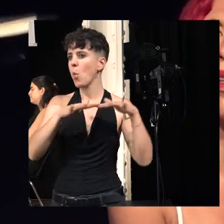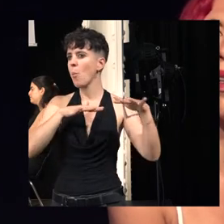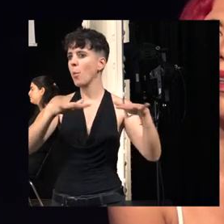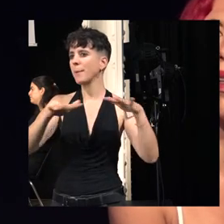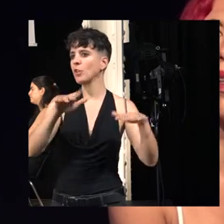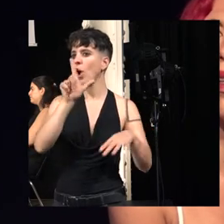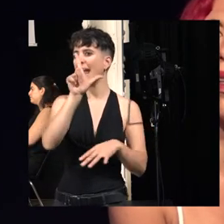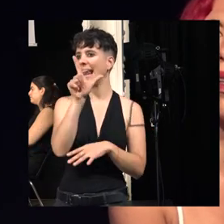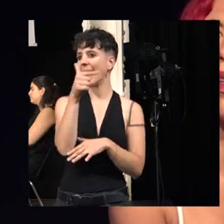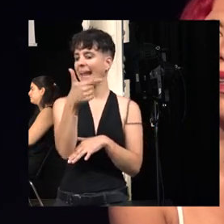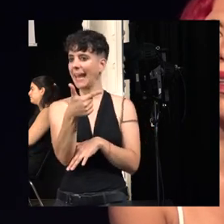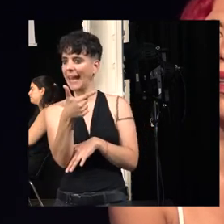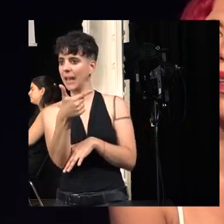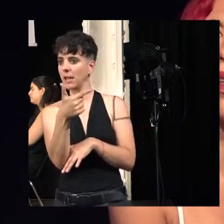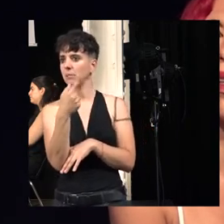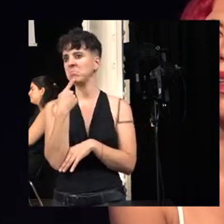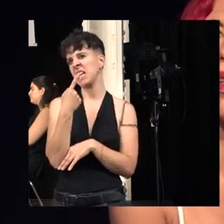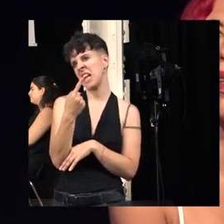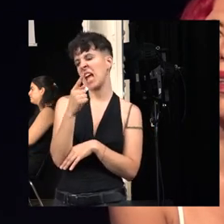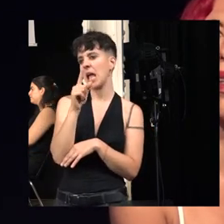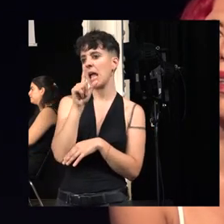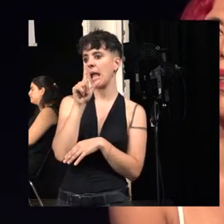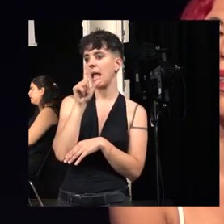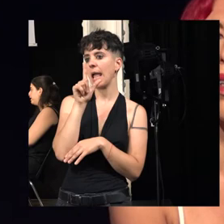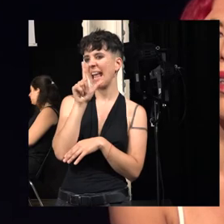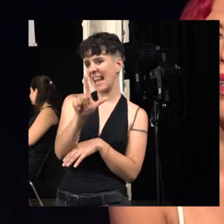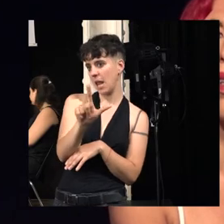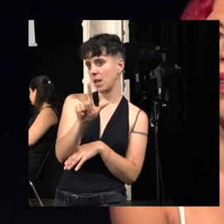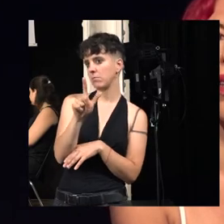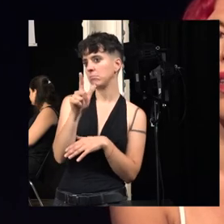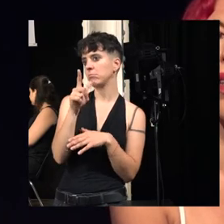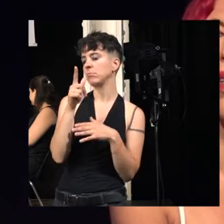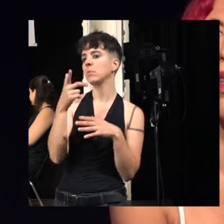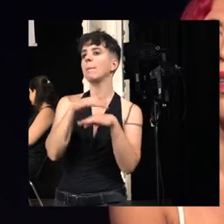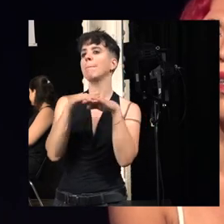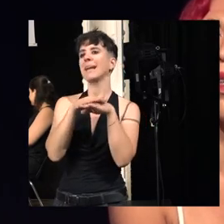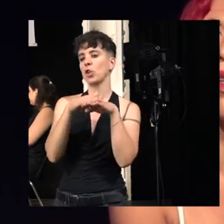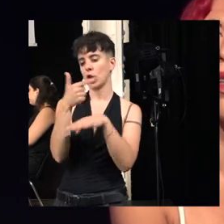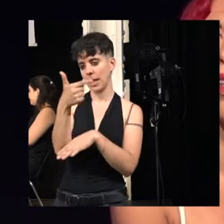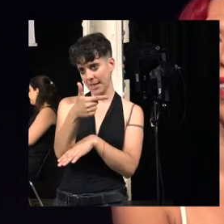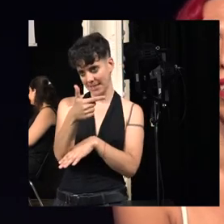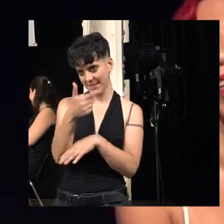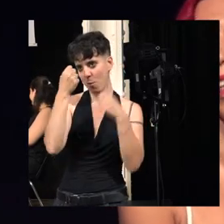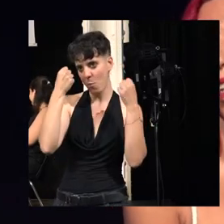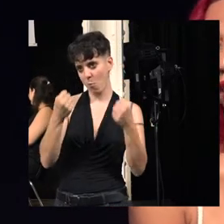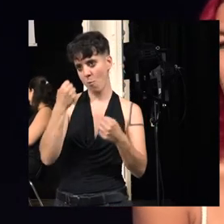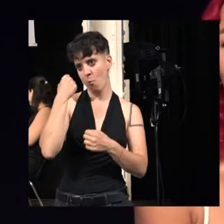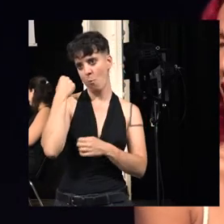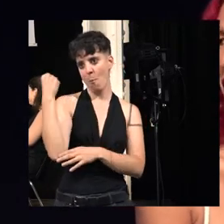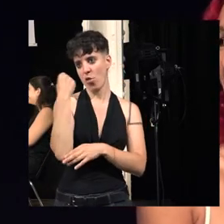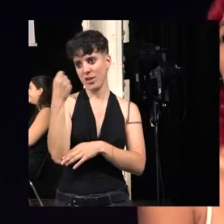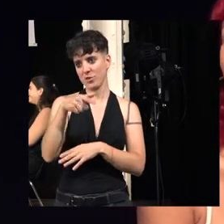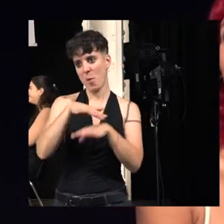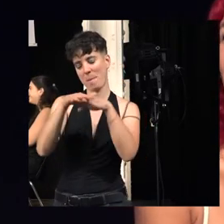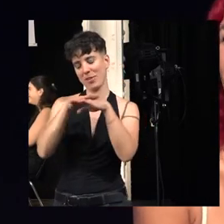LG, y diría L, muy poderoso, perdón, G, muy poderoso,